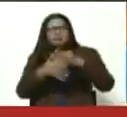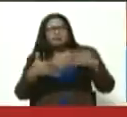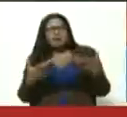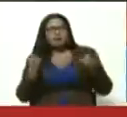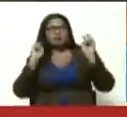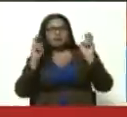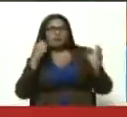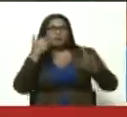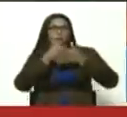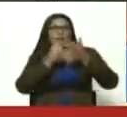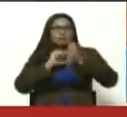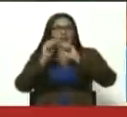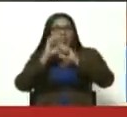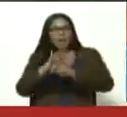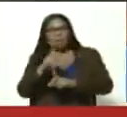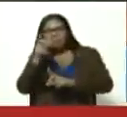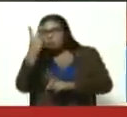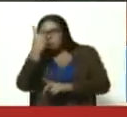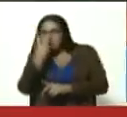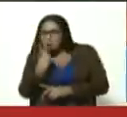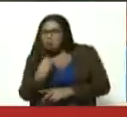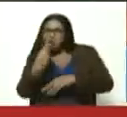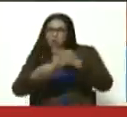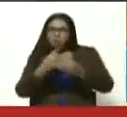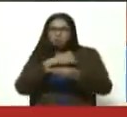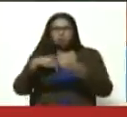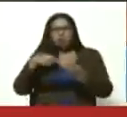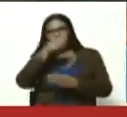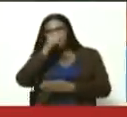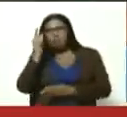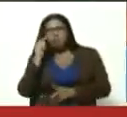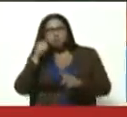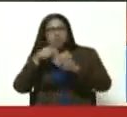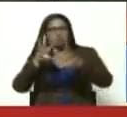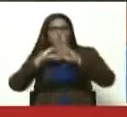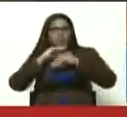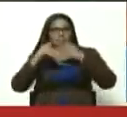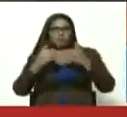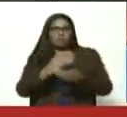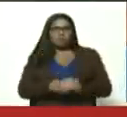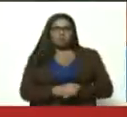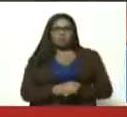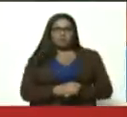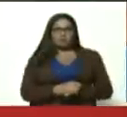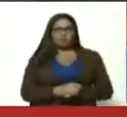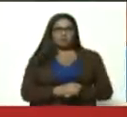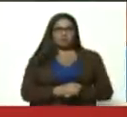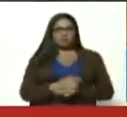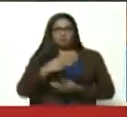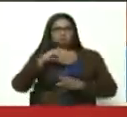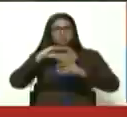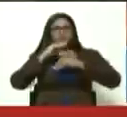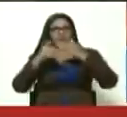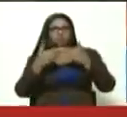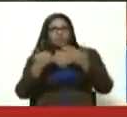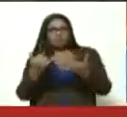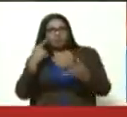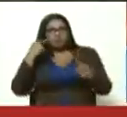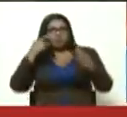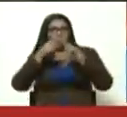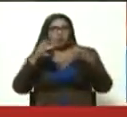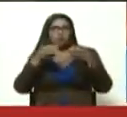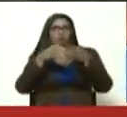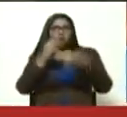tema de combate a la pobreza como nosotros del partido asumir esa tarea esa tarea ya hemos designado los